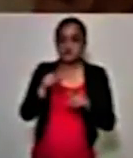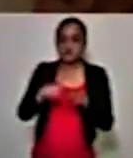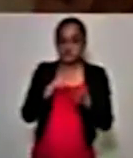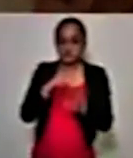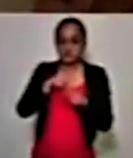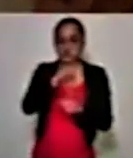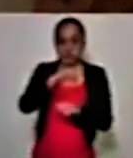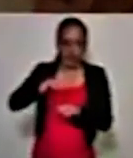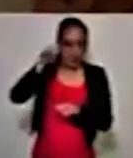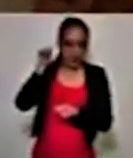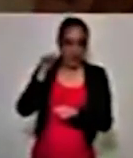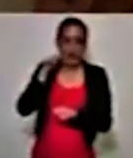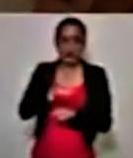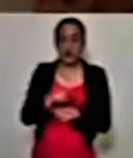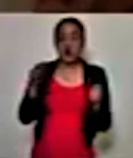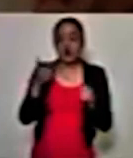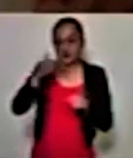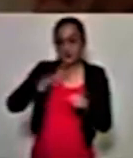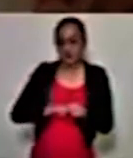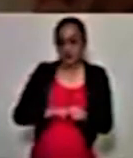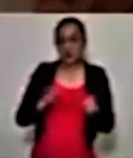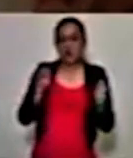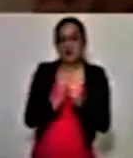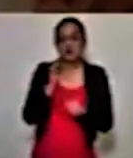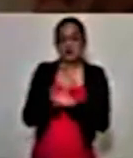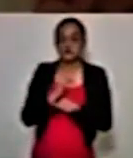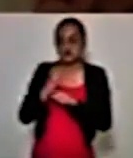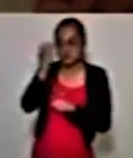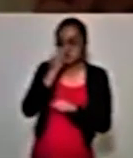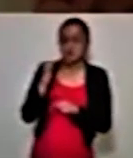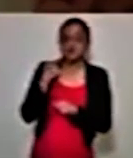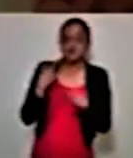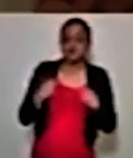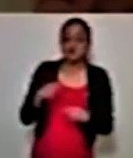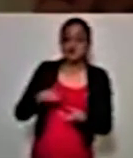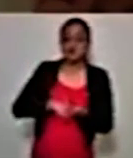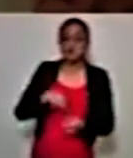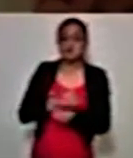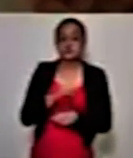San Alejandro con una serie de funcionarios